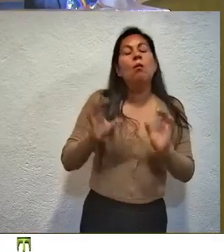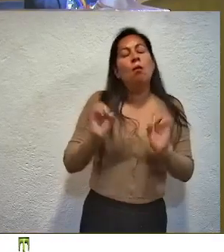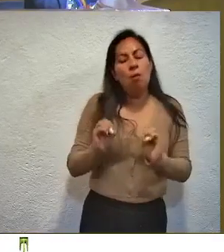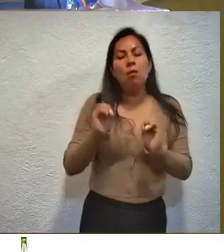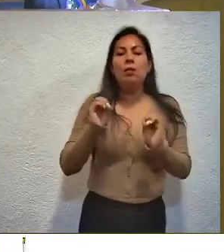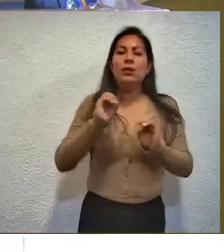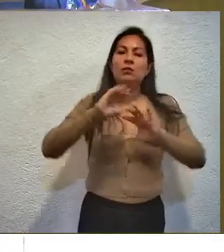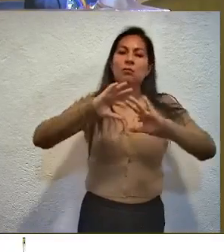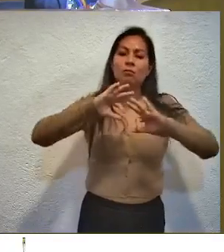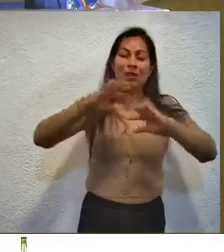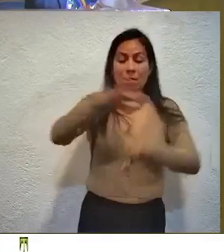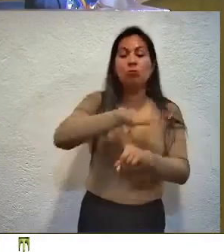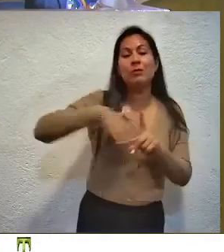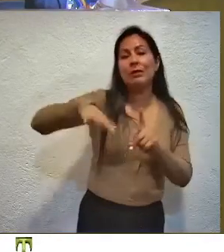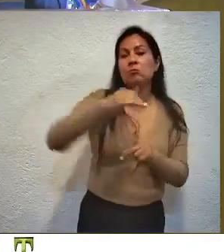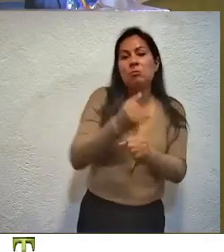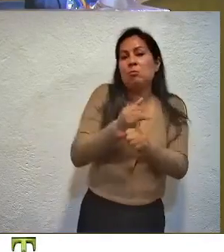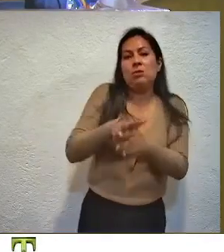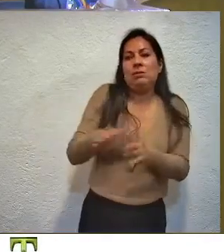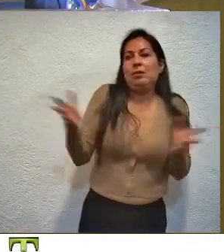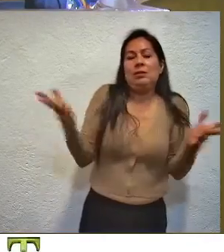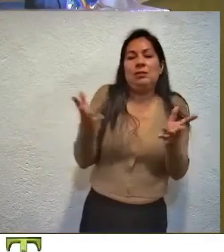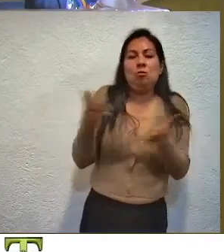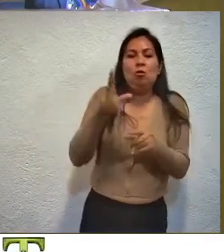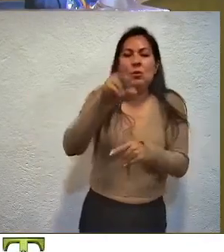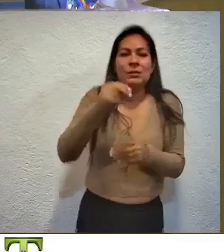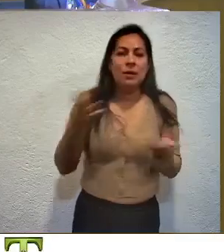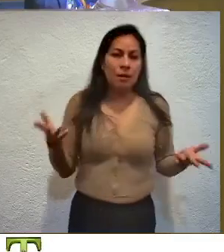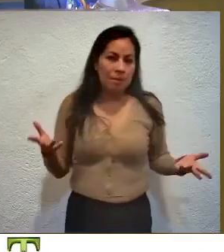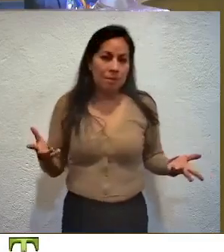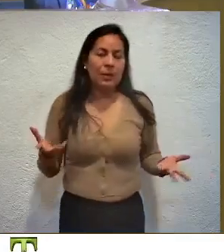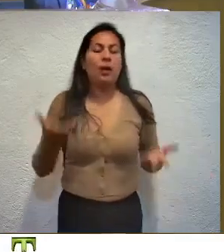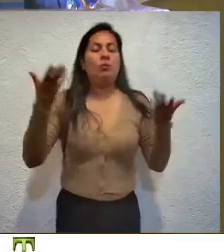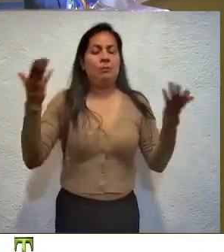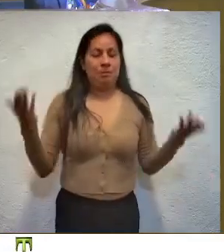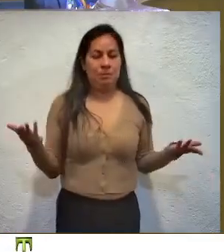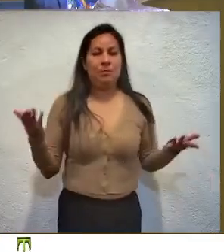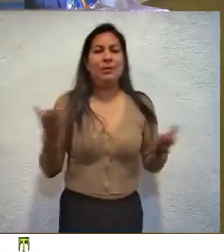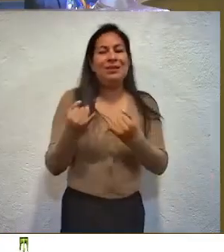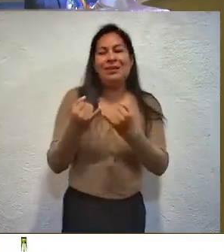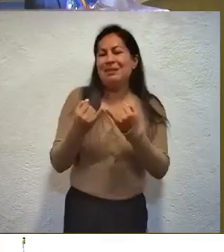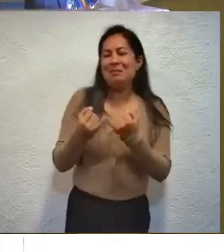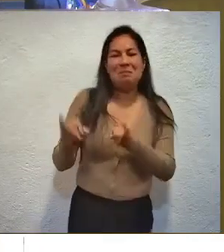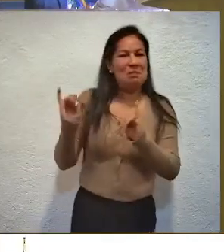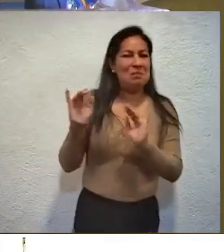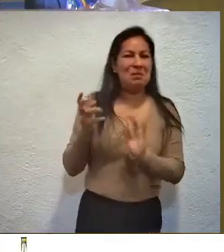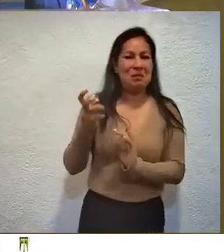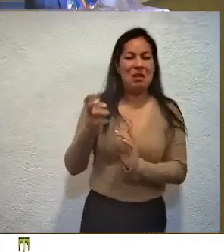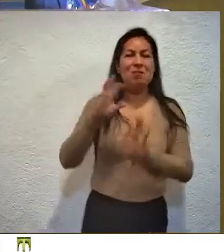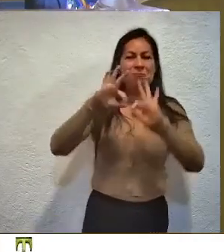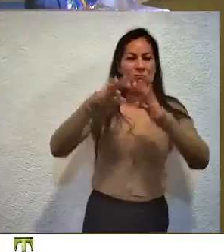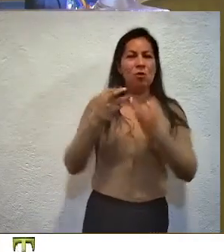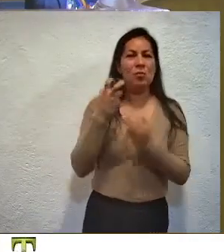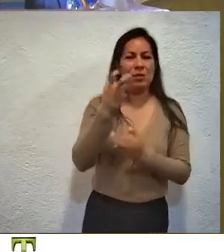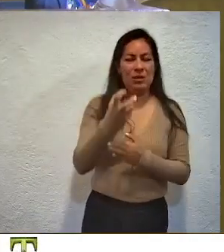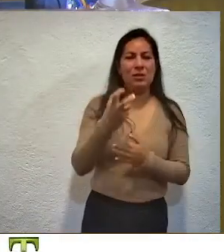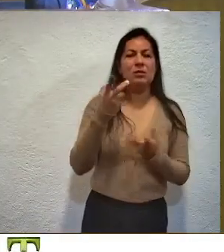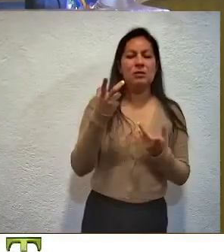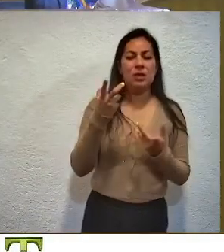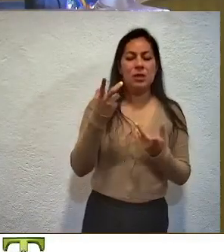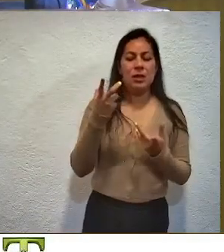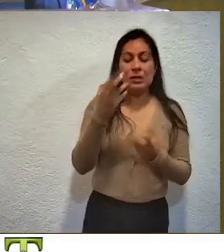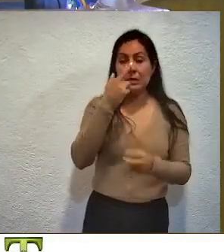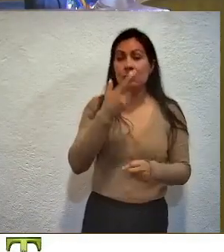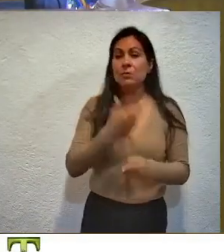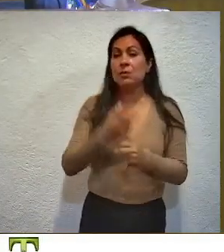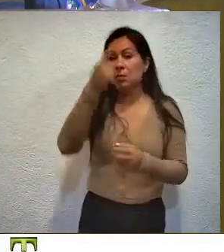las condiciones que le imposibilitaron cumplir. Ahora bien, con independencia de la actitud dilatoria y contumaz de la